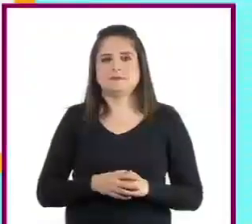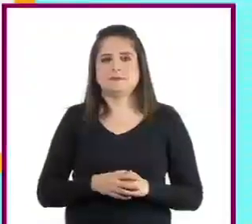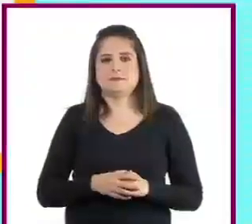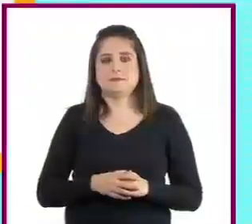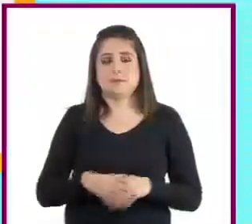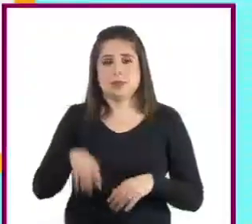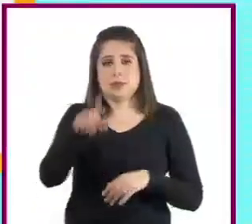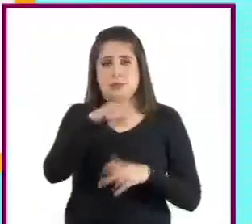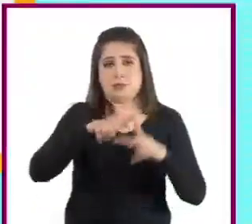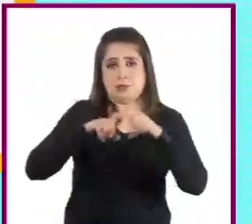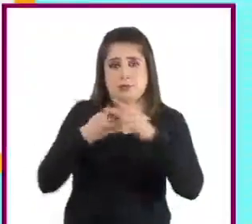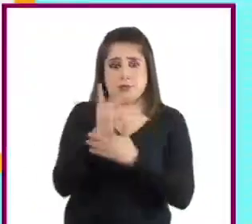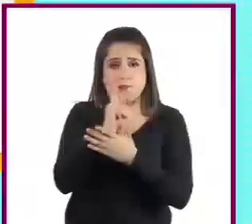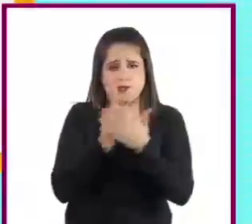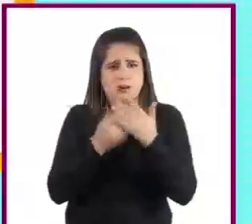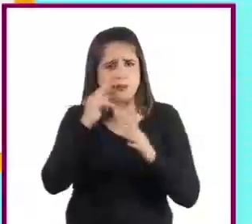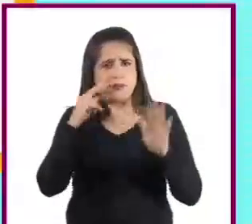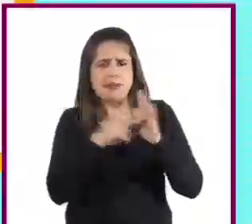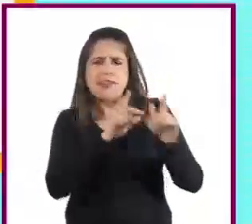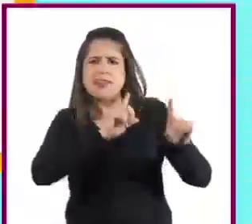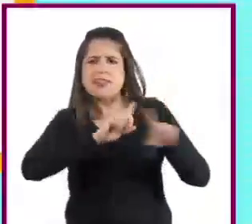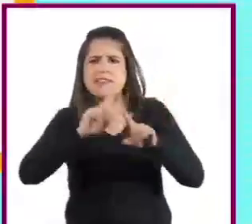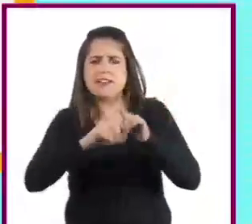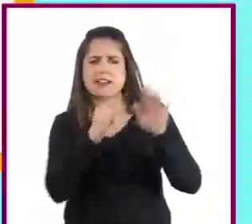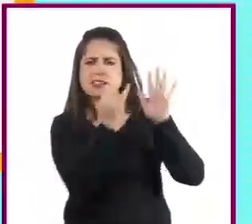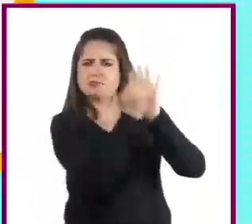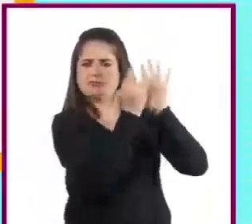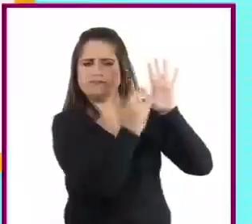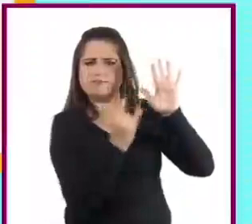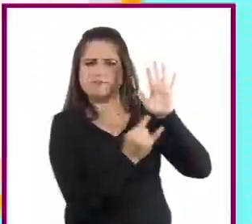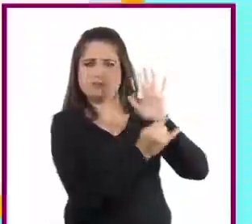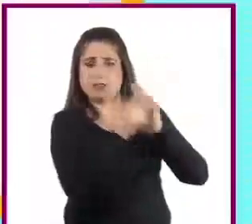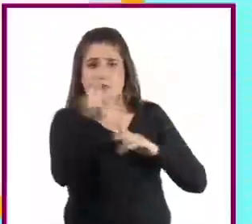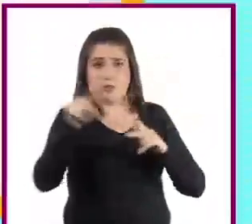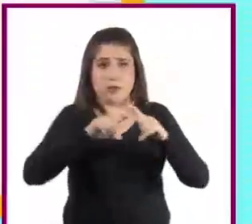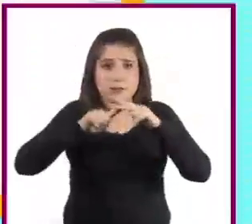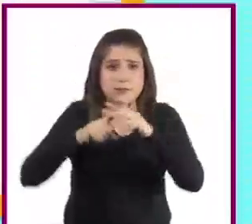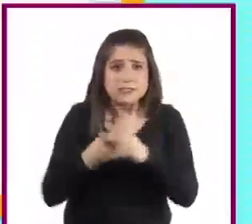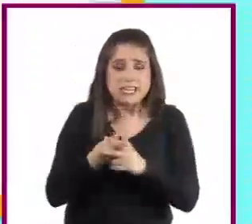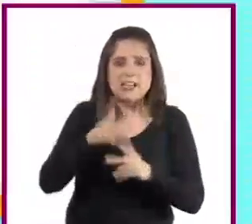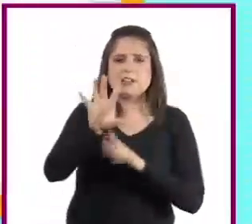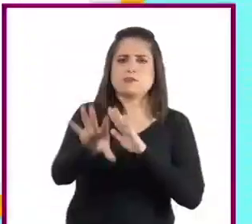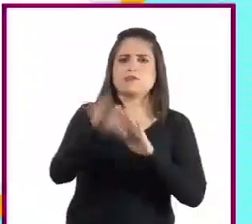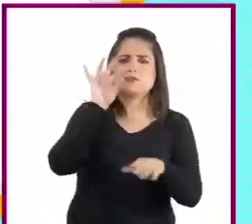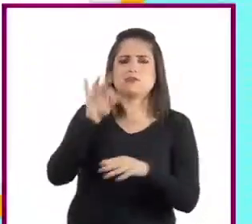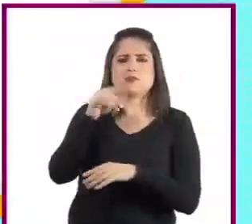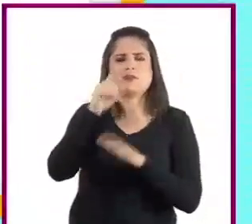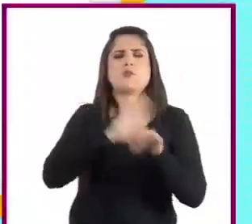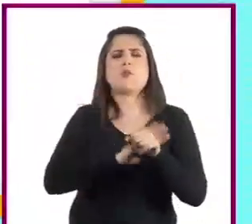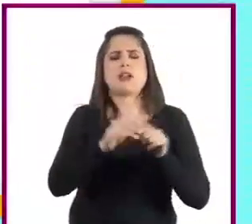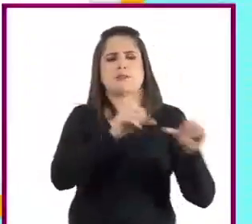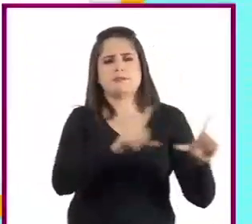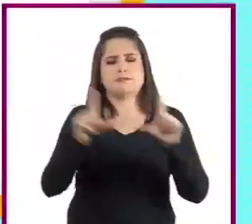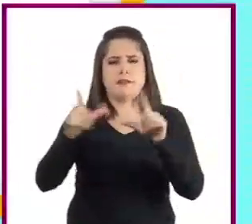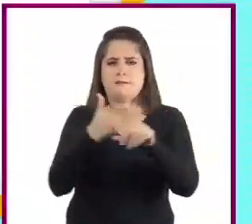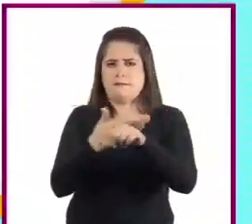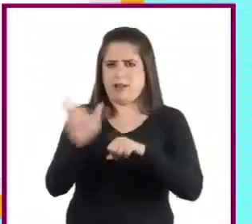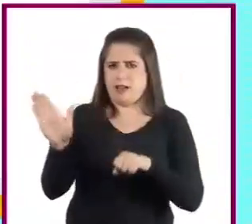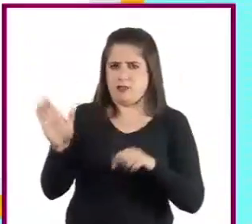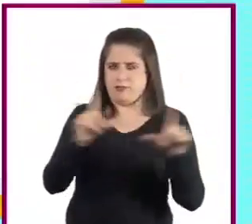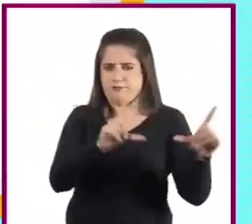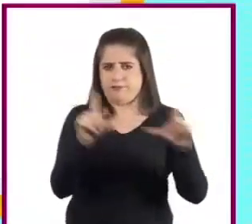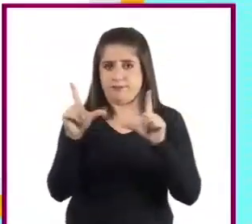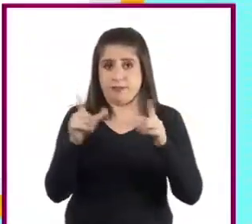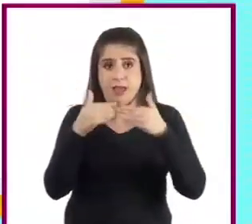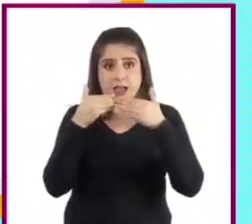Al iniciar el programa nos aparecen diferentes plantillas. Para comenzar, seleccionamos una presentación en blanco.